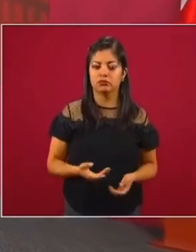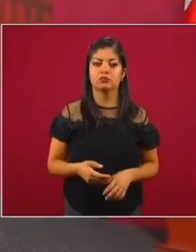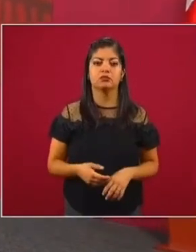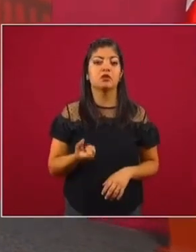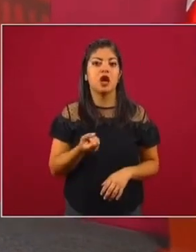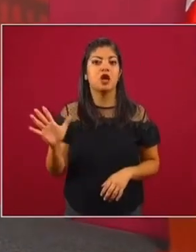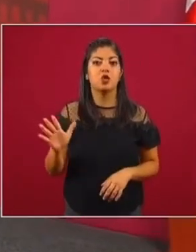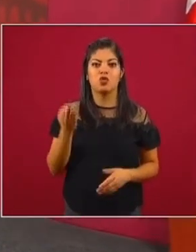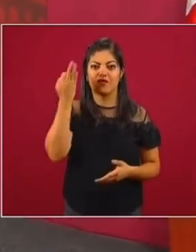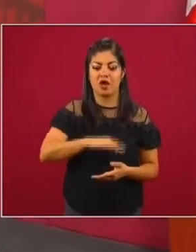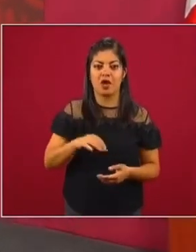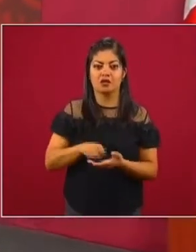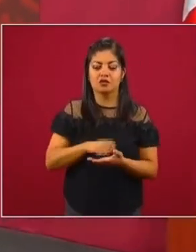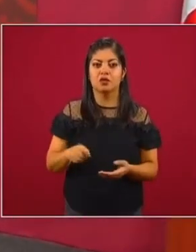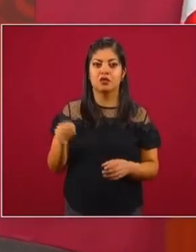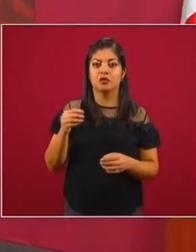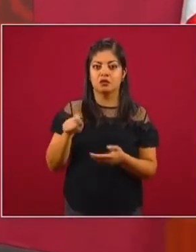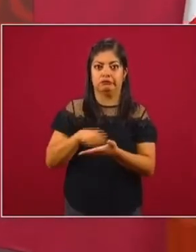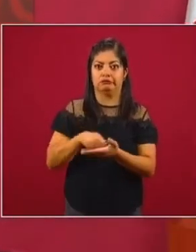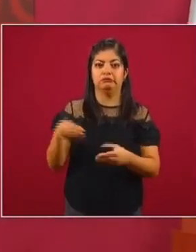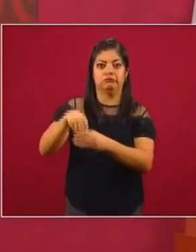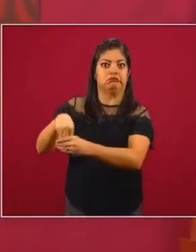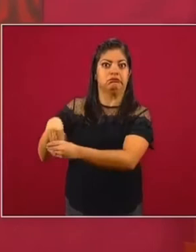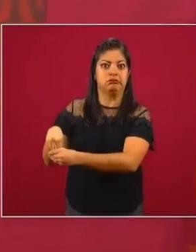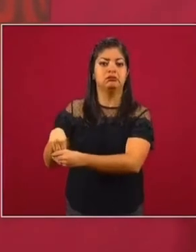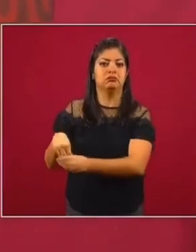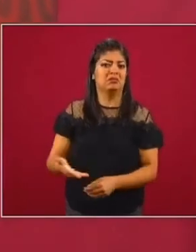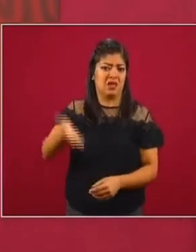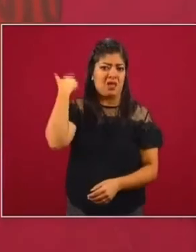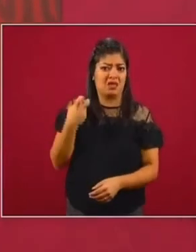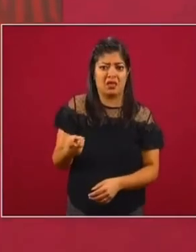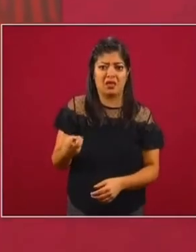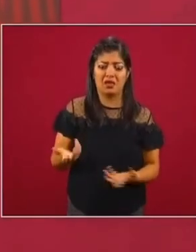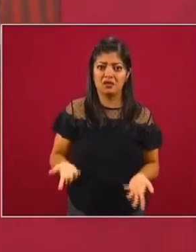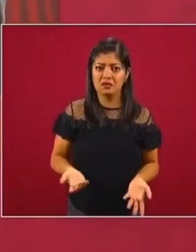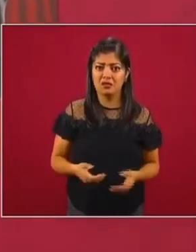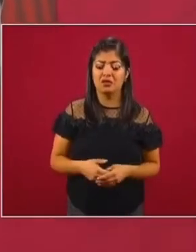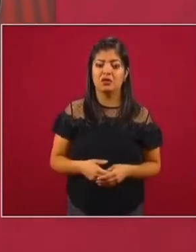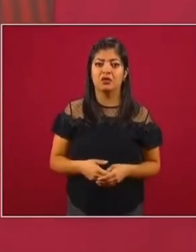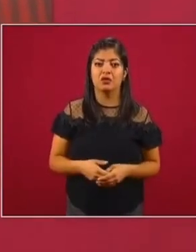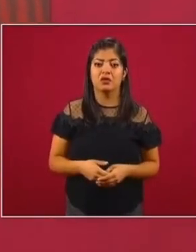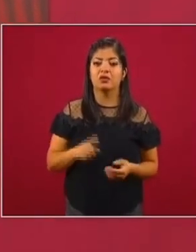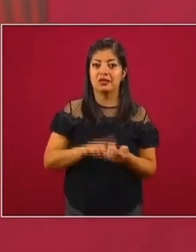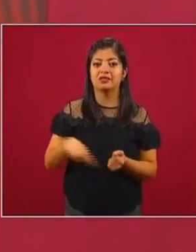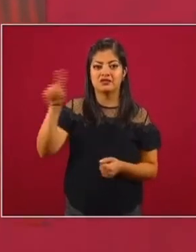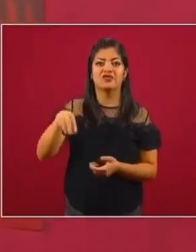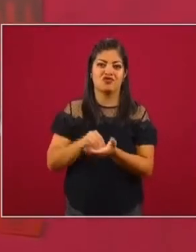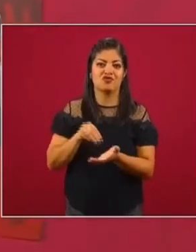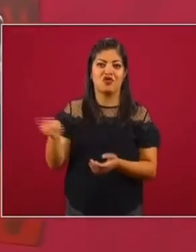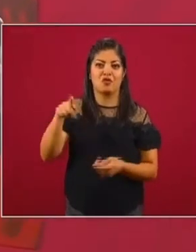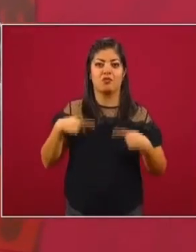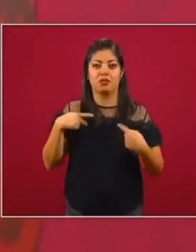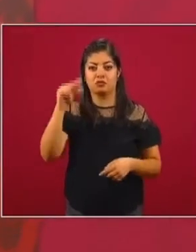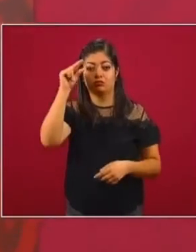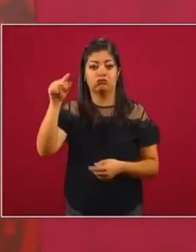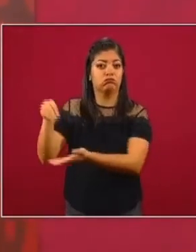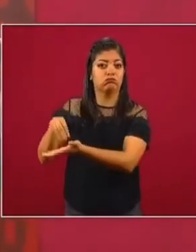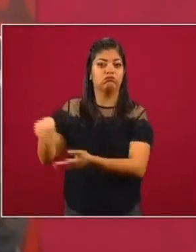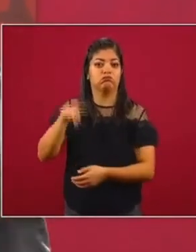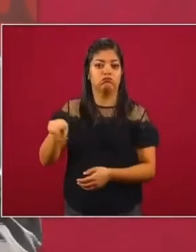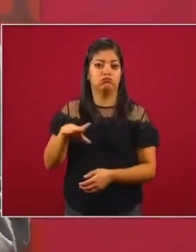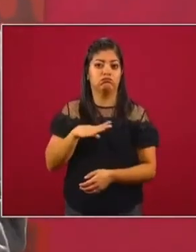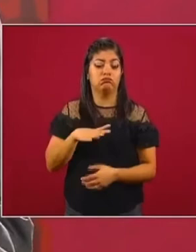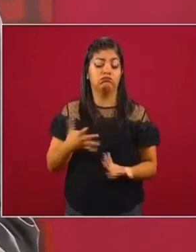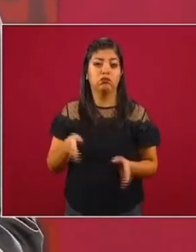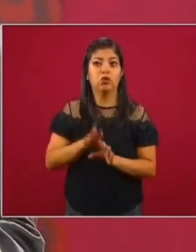se fatificaban actas, se rellenaban urnas, todo eso que sucedía y añoran los intelectuales orgánicos les produce